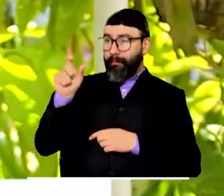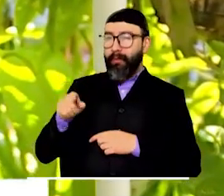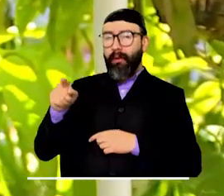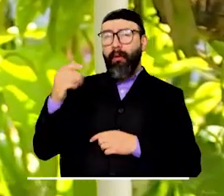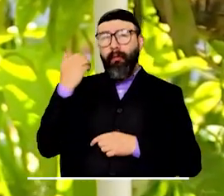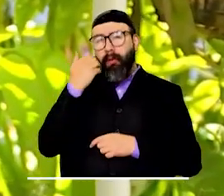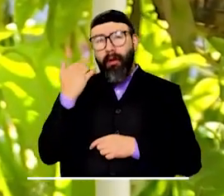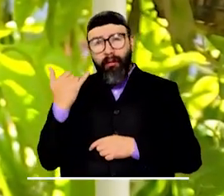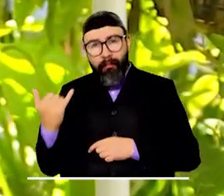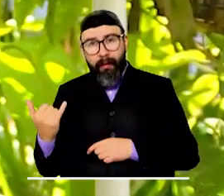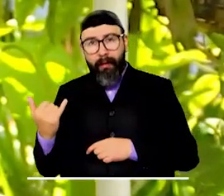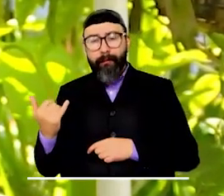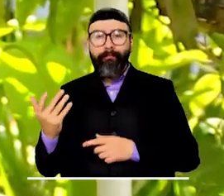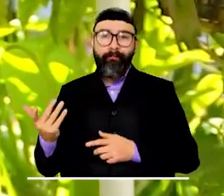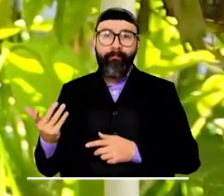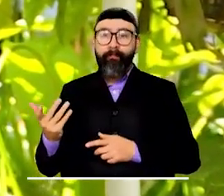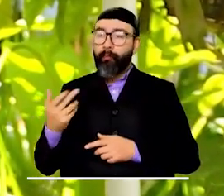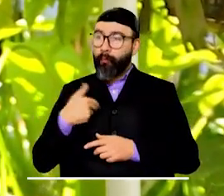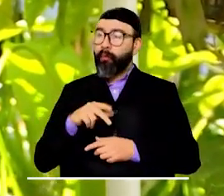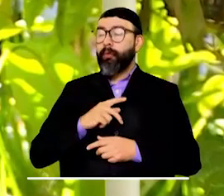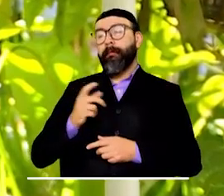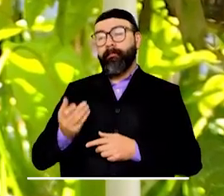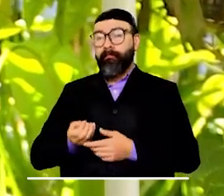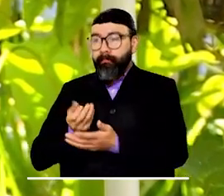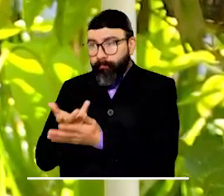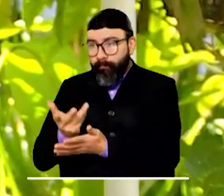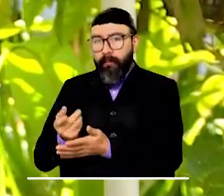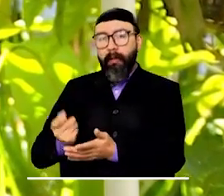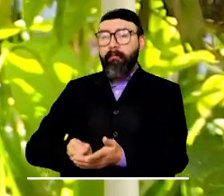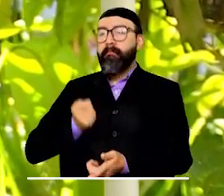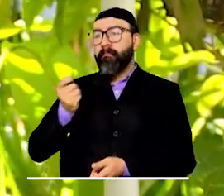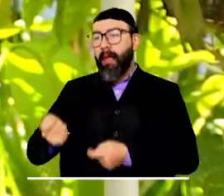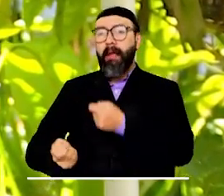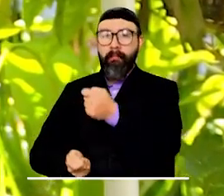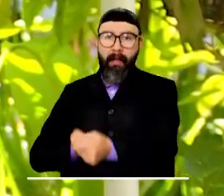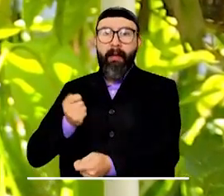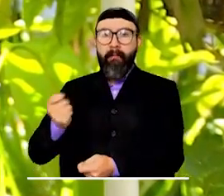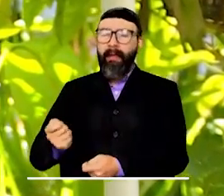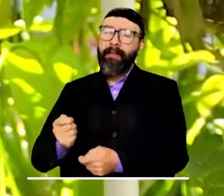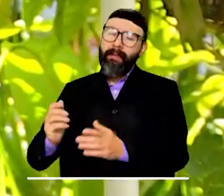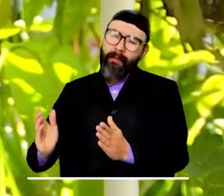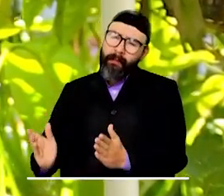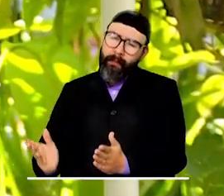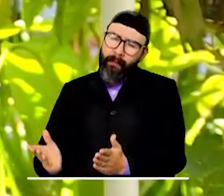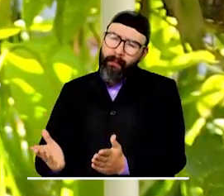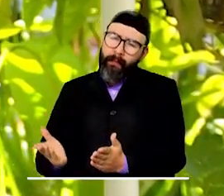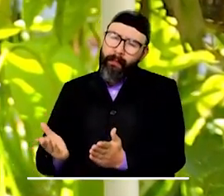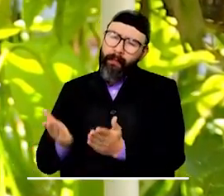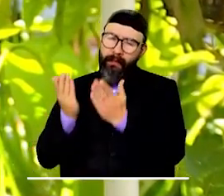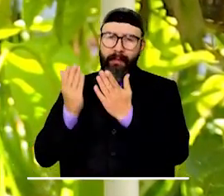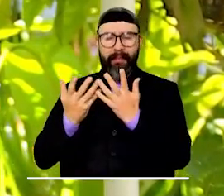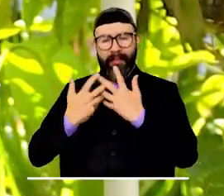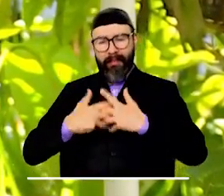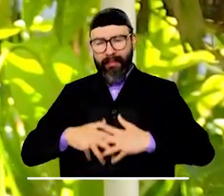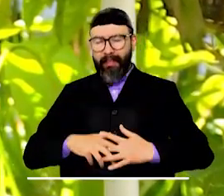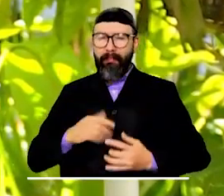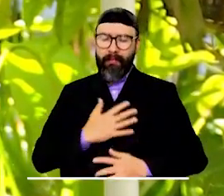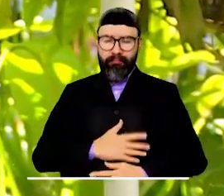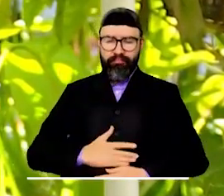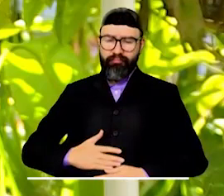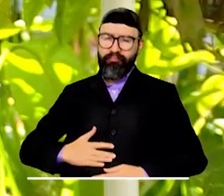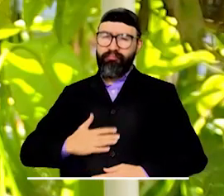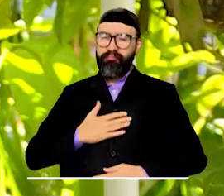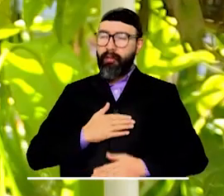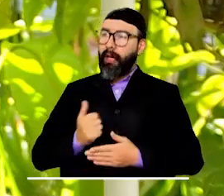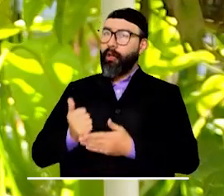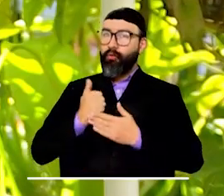clínica, pues le estamos mandando varios de estos productos para ayudarle a ese sistema gastrointestinal a que le ayude a digerir